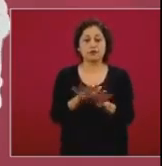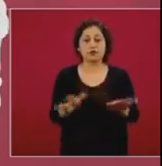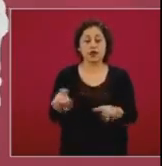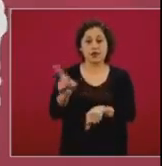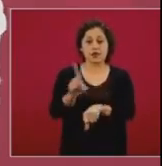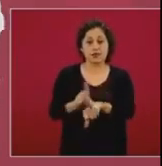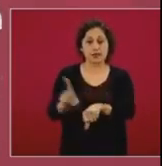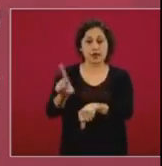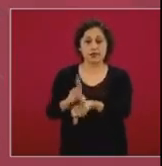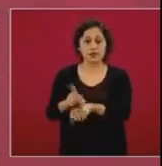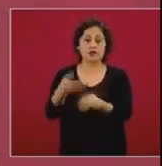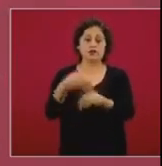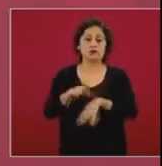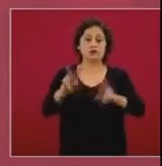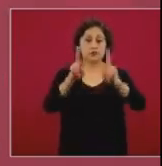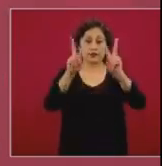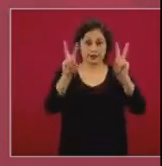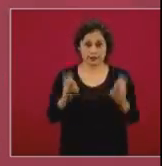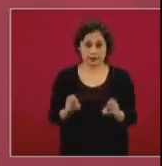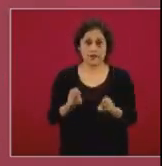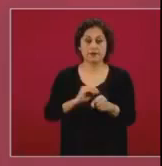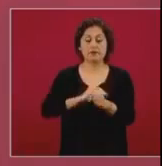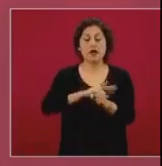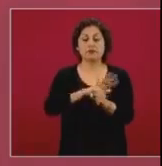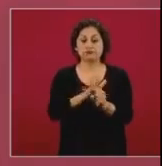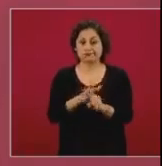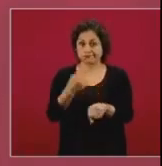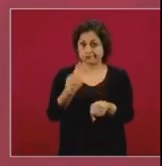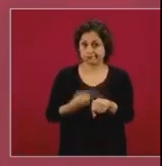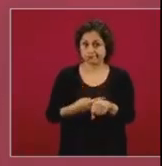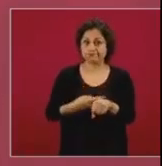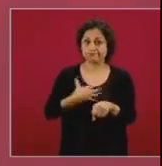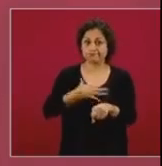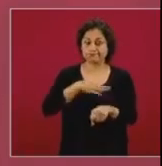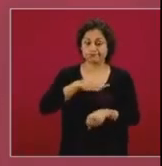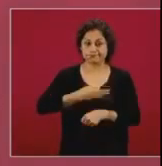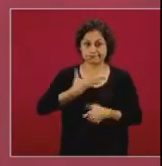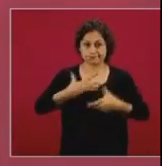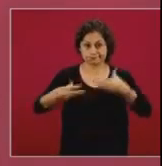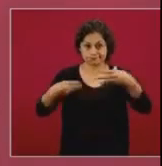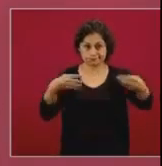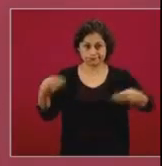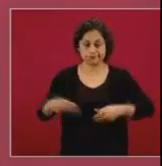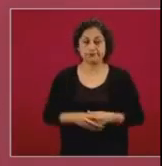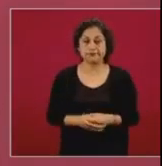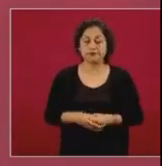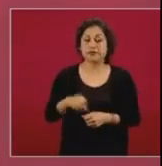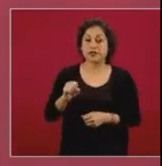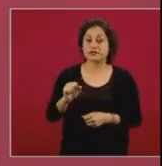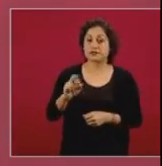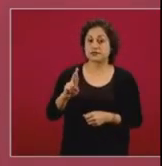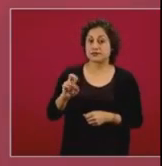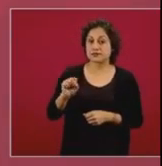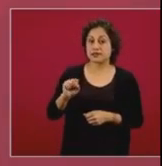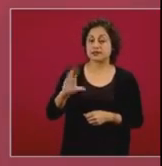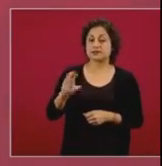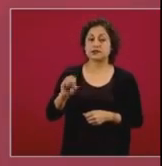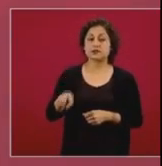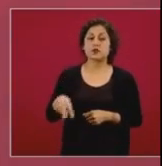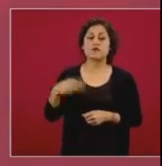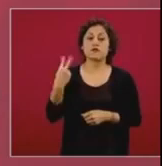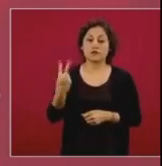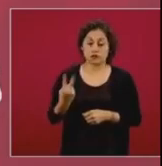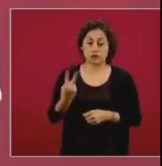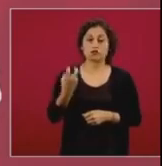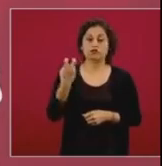diario sobre la epidemia del virus SARS-CoV-2, virus ocasionante de la